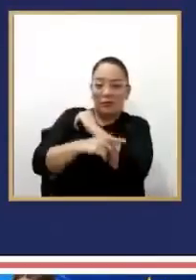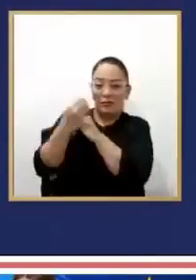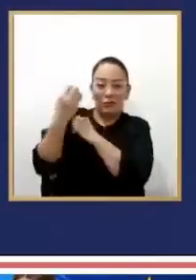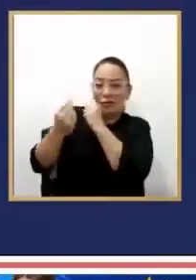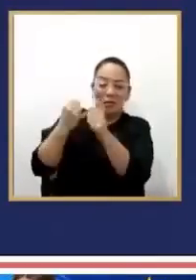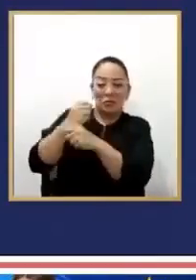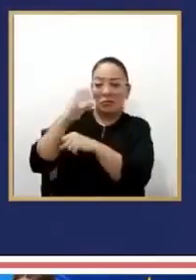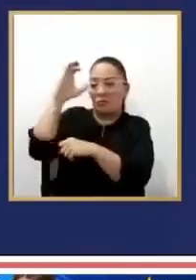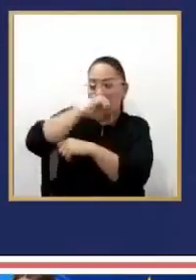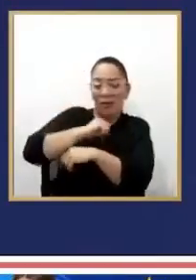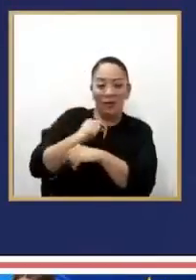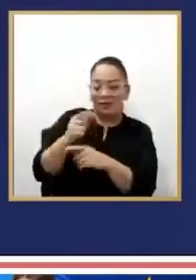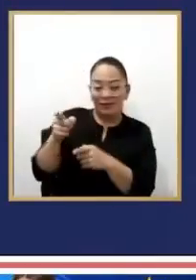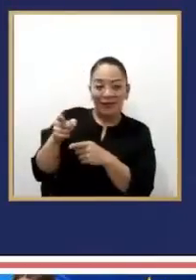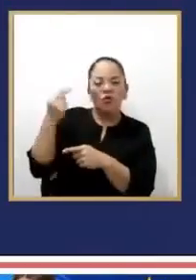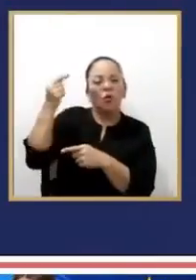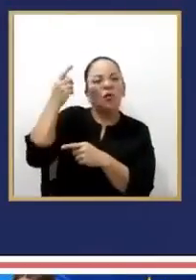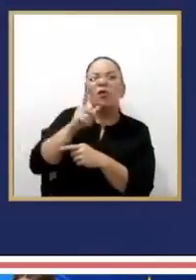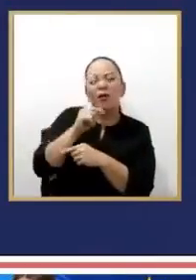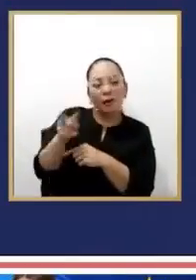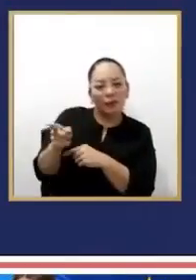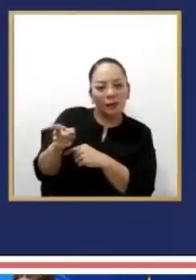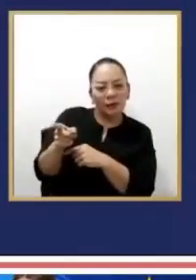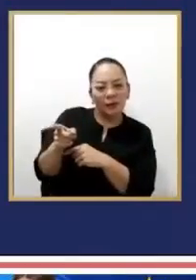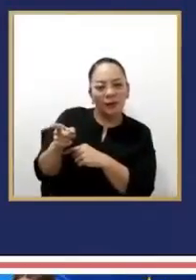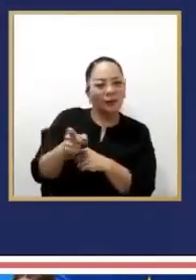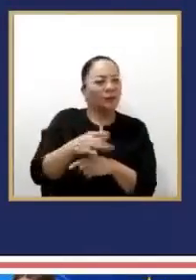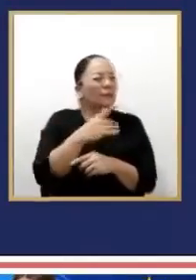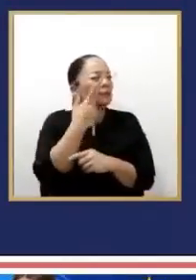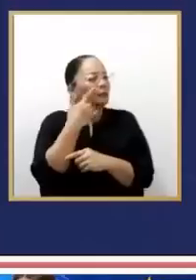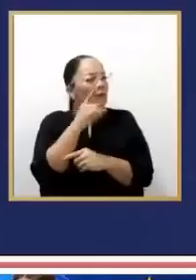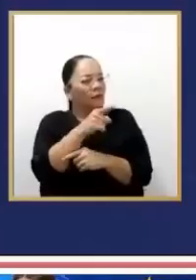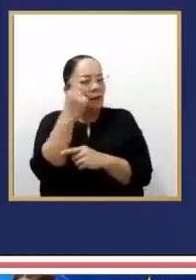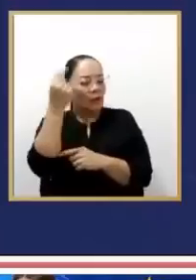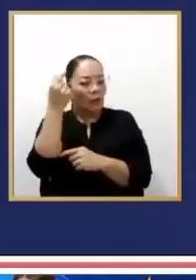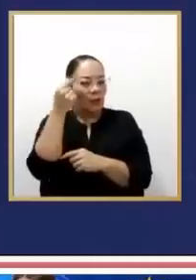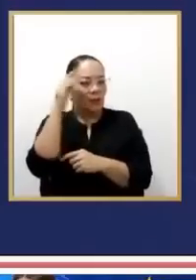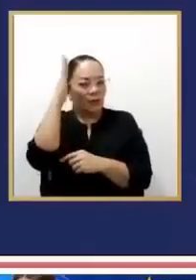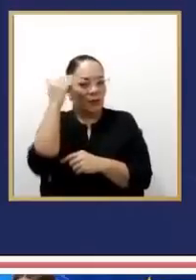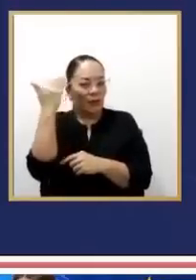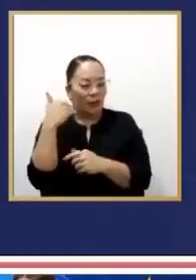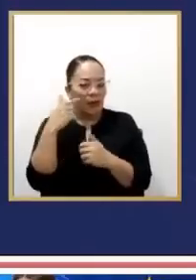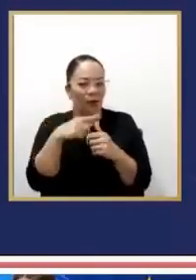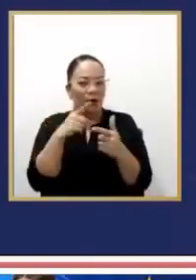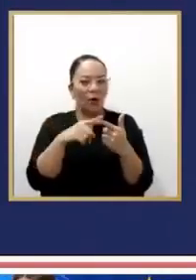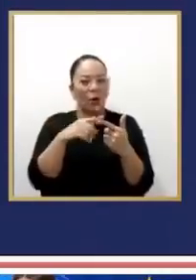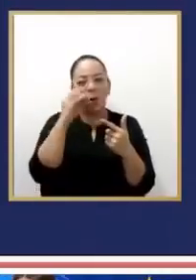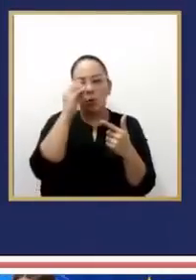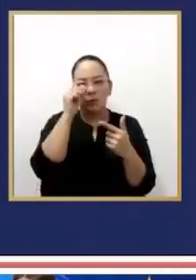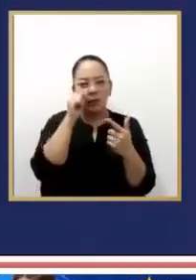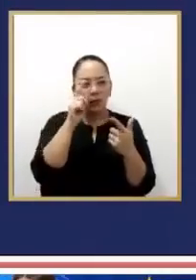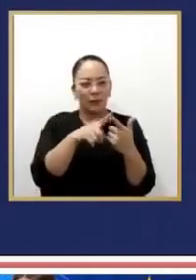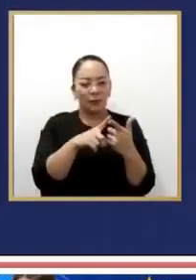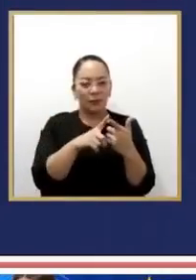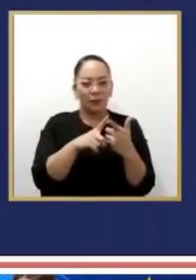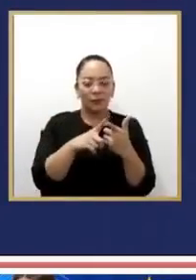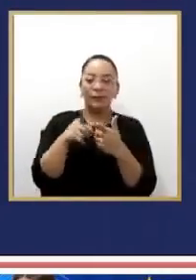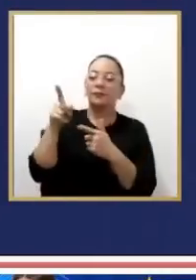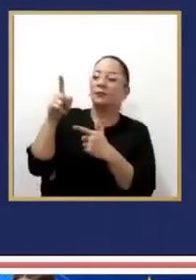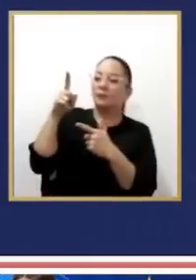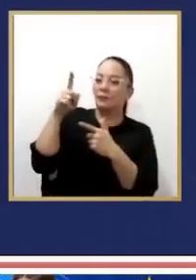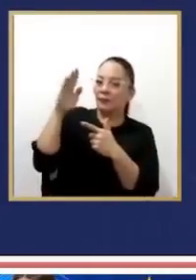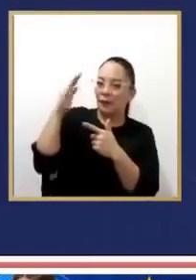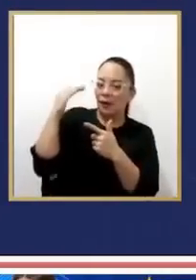di. ¿Eso fue en el gobierno de quién? Me parece que fue en el de doña Laura o en el de don Oscar. En el de doña Laura, don Oscar,